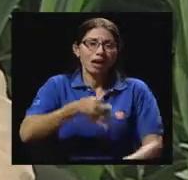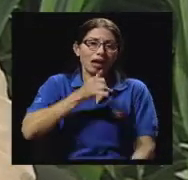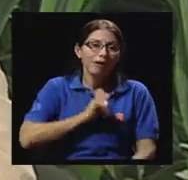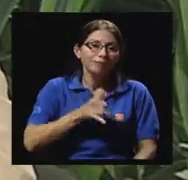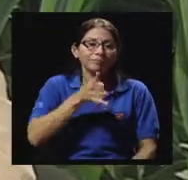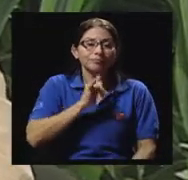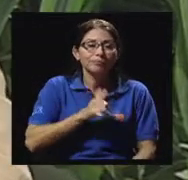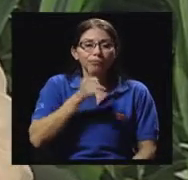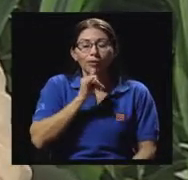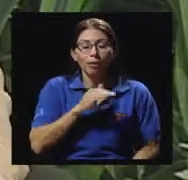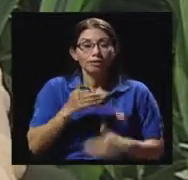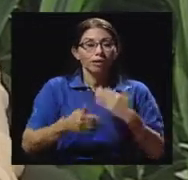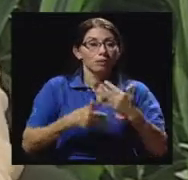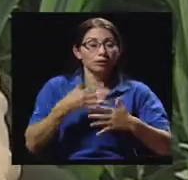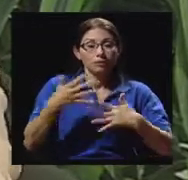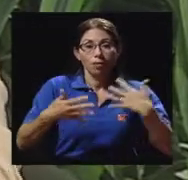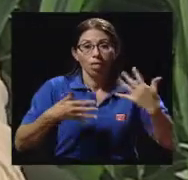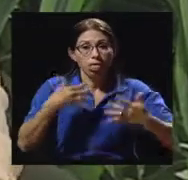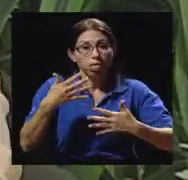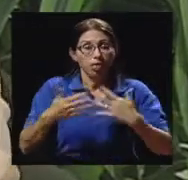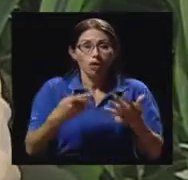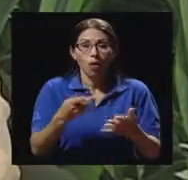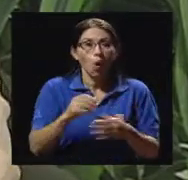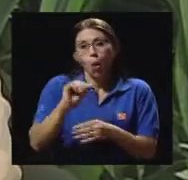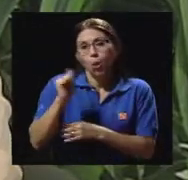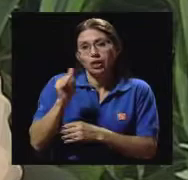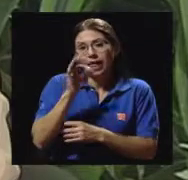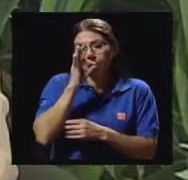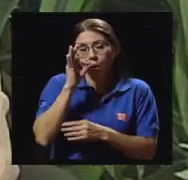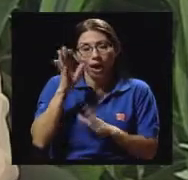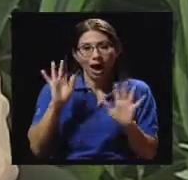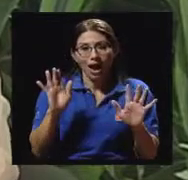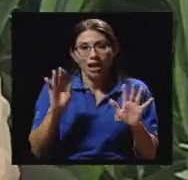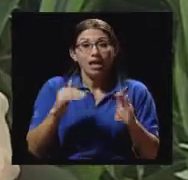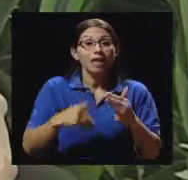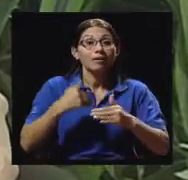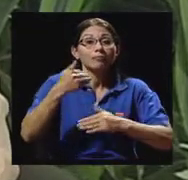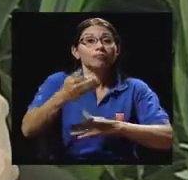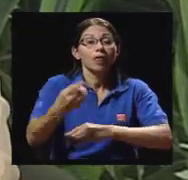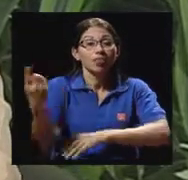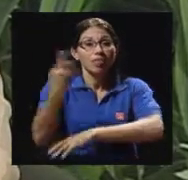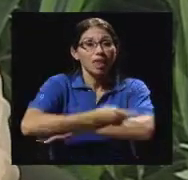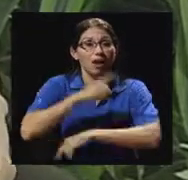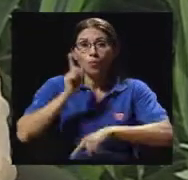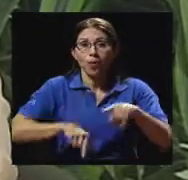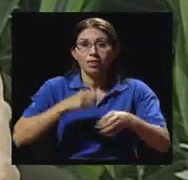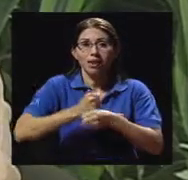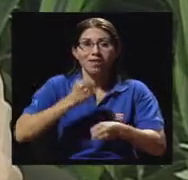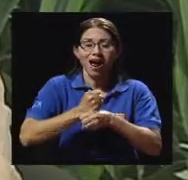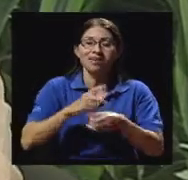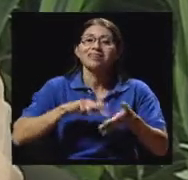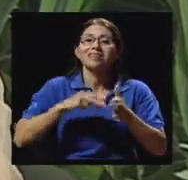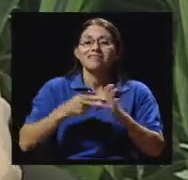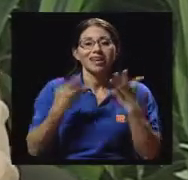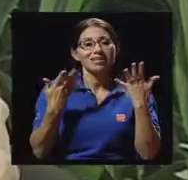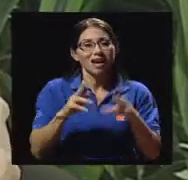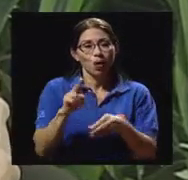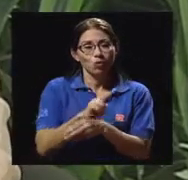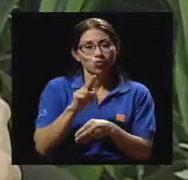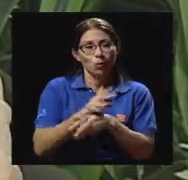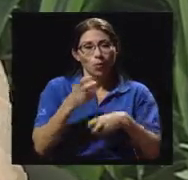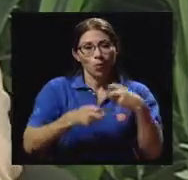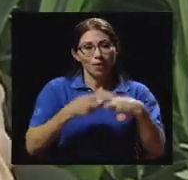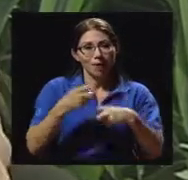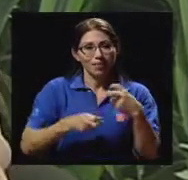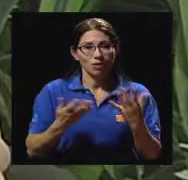de tragos o se pasó del consumo de otra droga y al día siguiente no puede trabajar, eso estamos hablando ya de un consumo